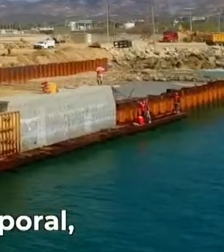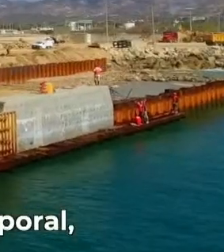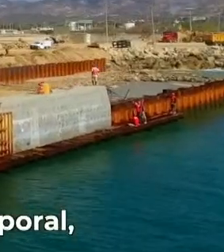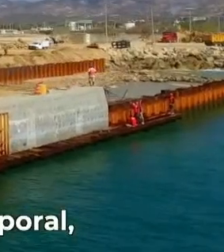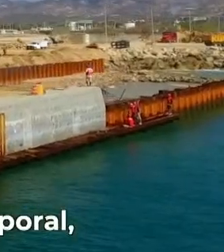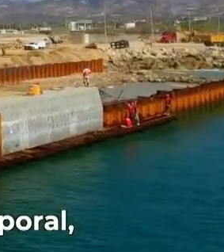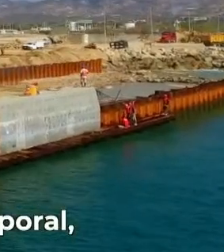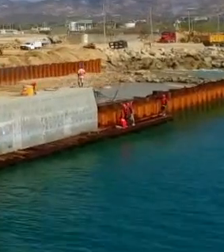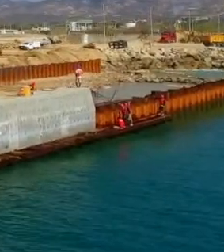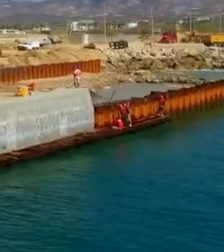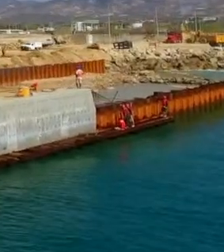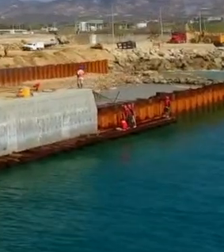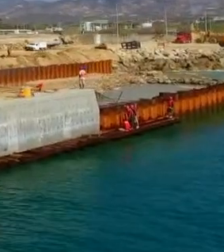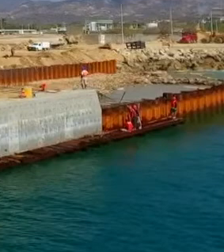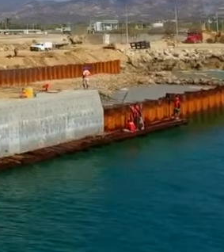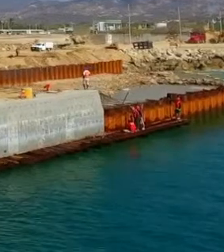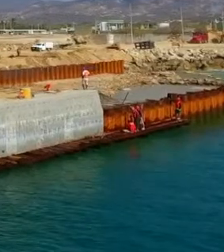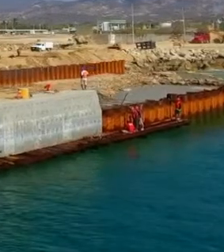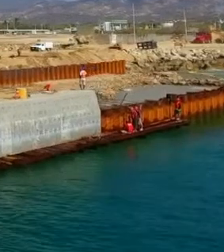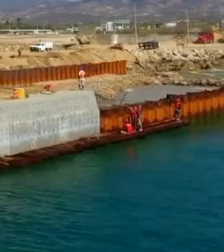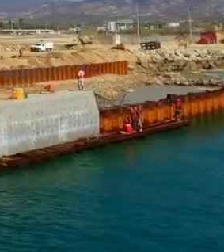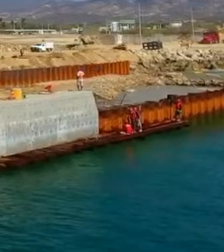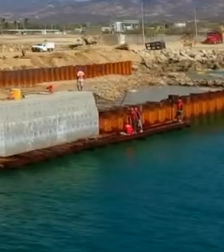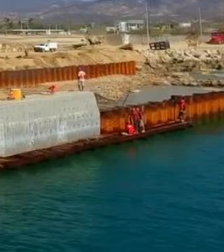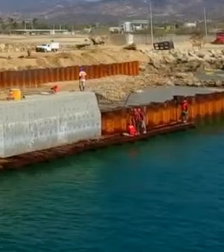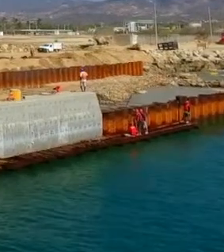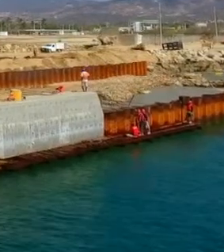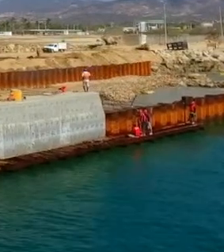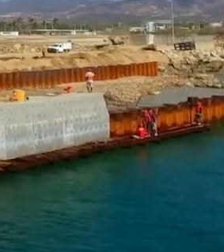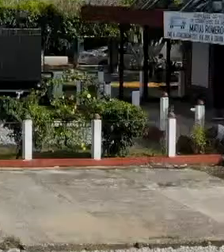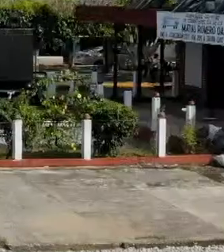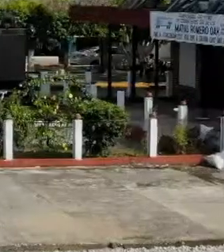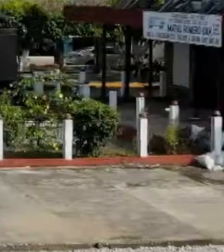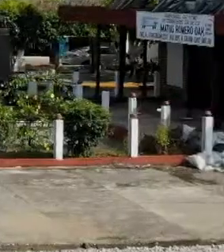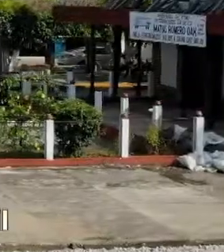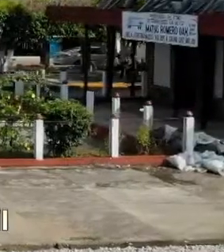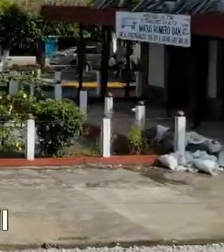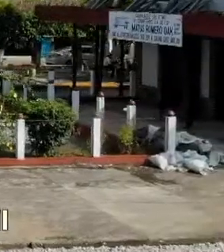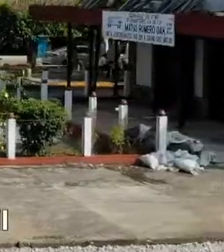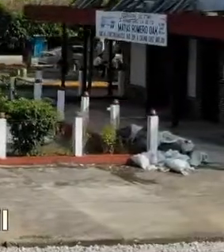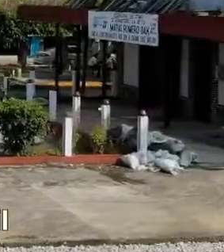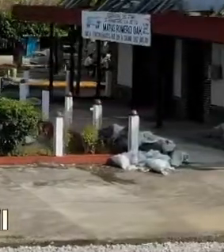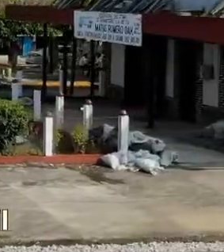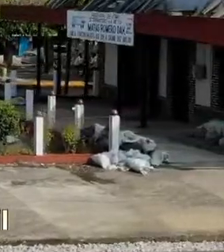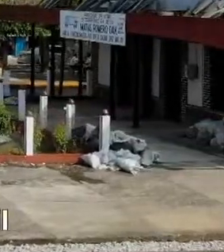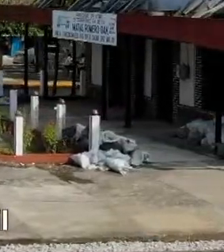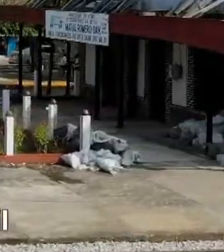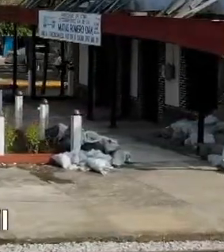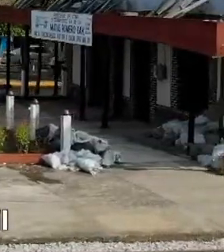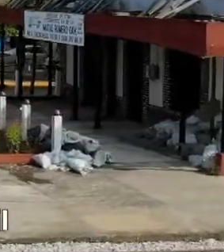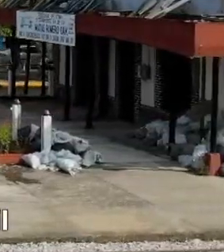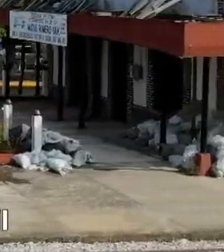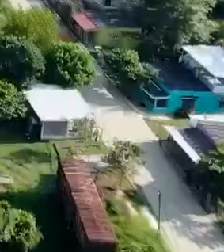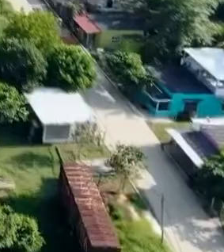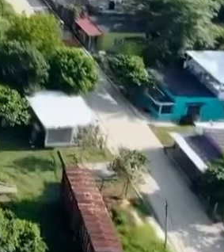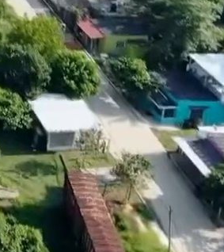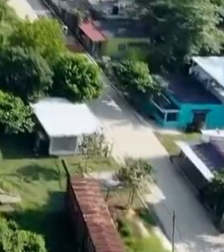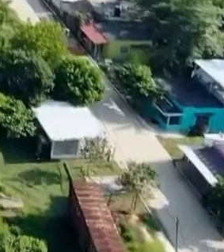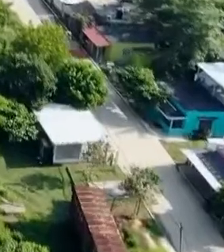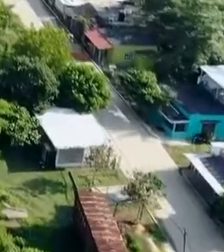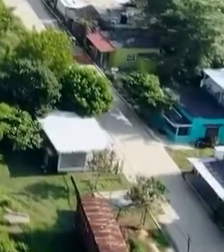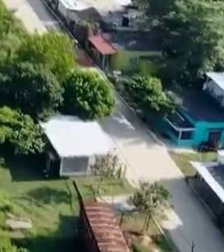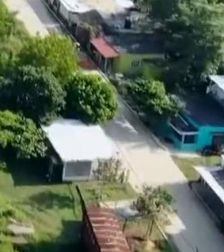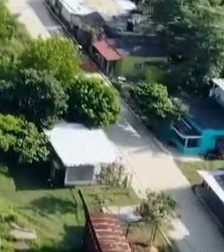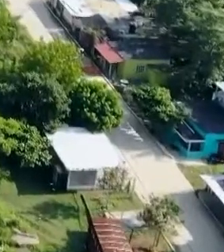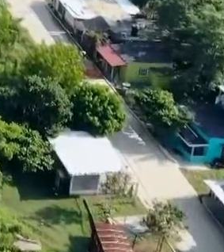del muelle temporal con un avance de 50%. La renovación de las vías del ferrocarril del Istmo